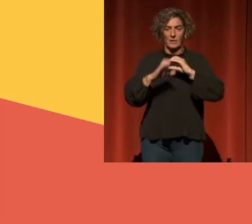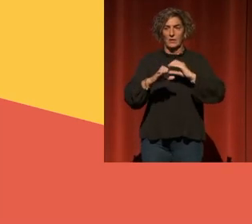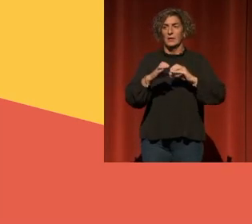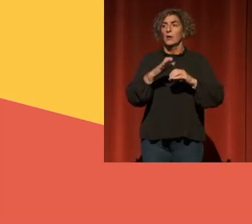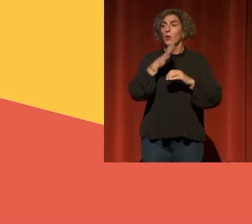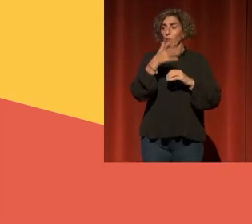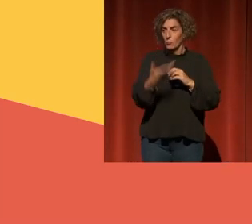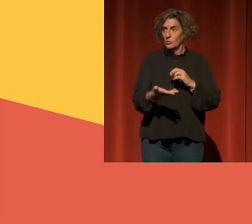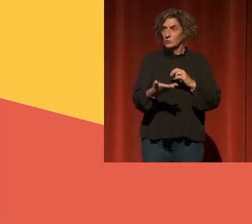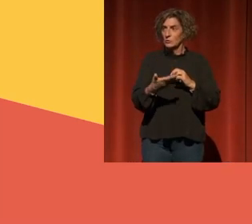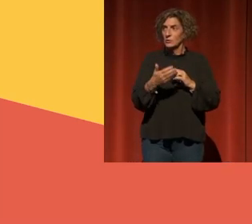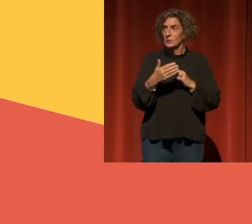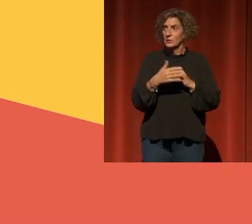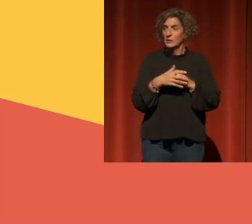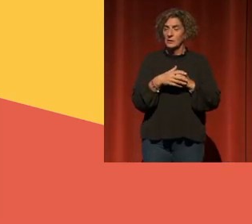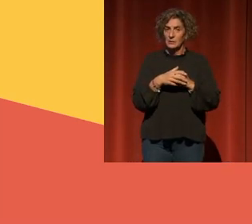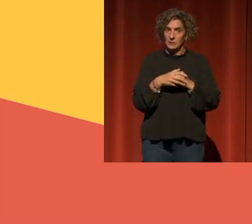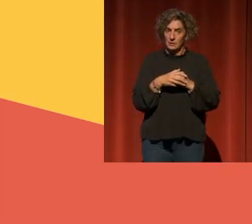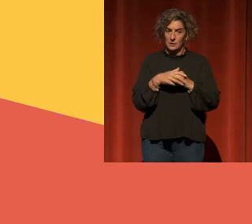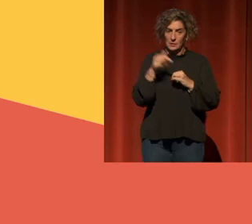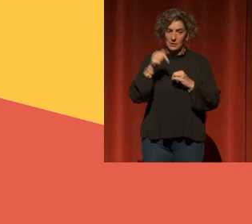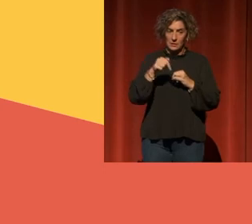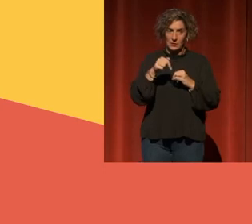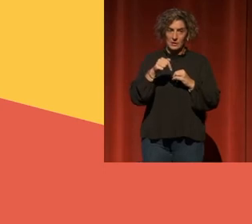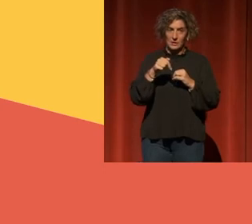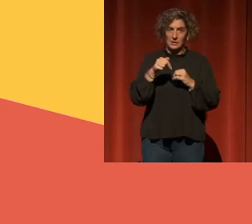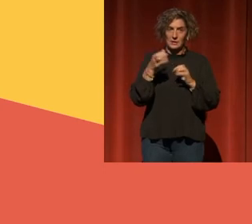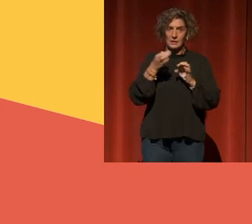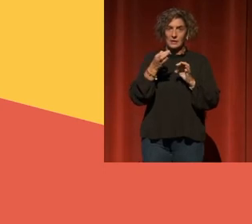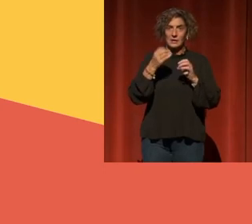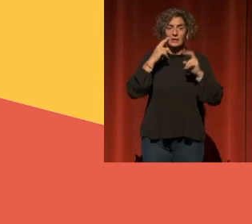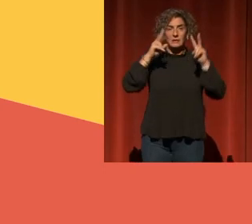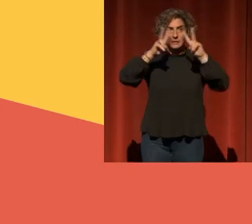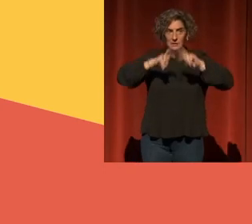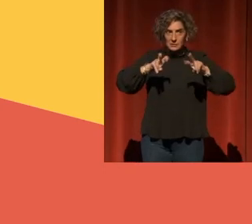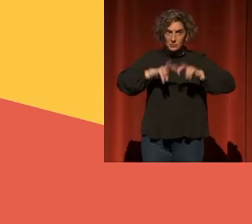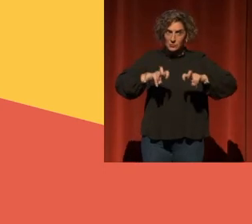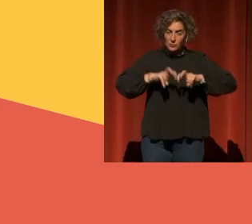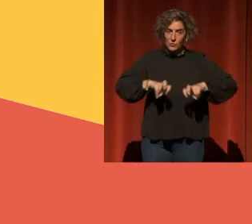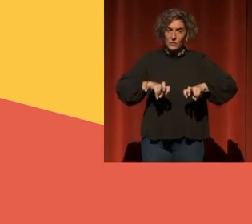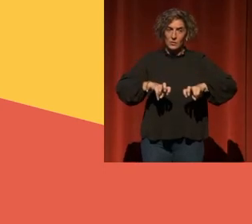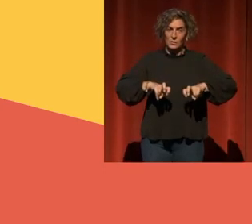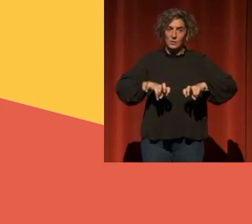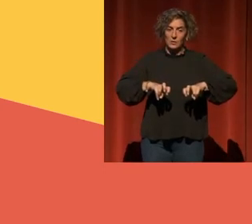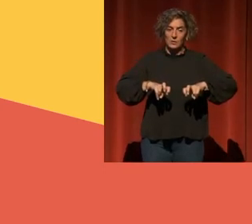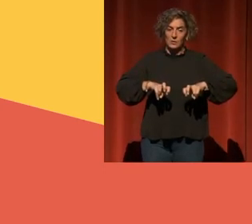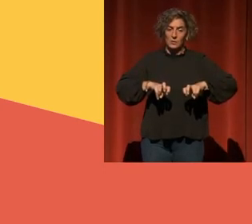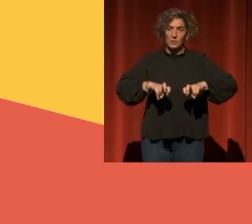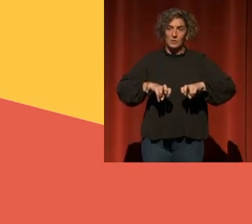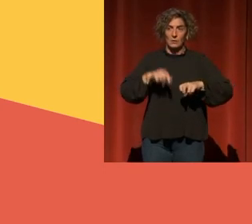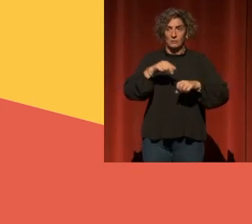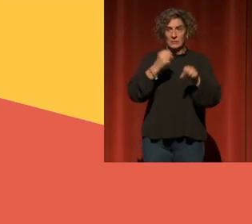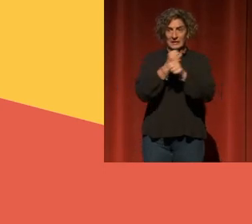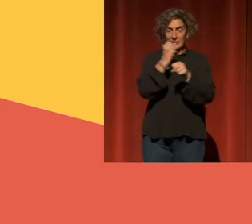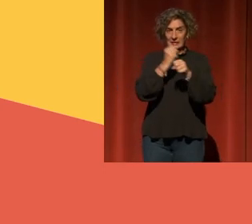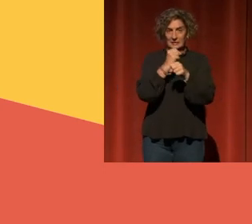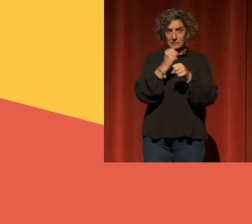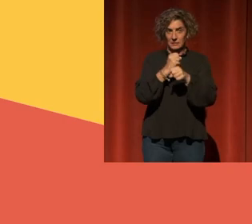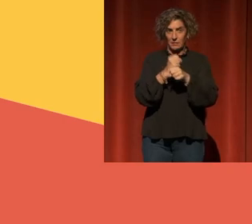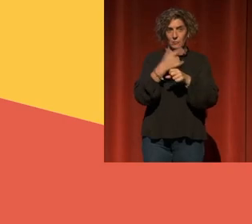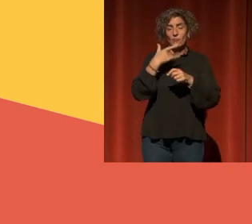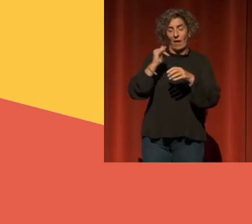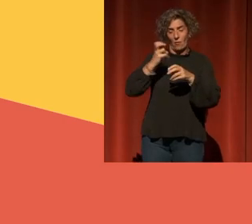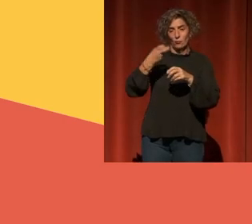Y por cierto la metodología es de tipo exploratorio Ah ya que no existen trabajos PR excedentes